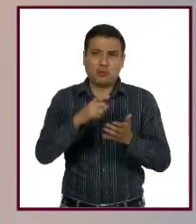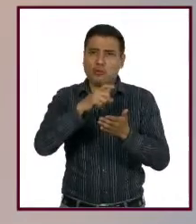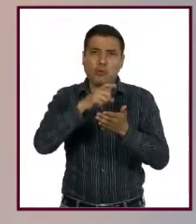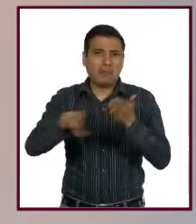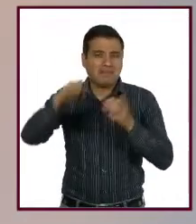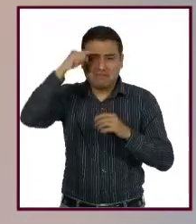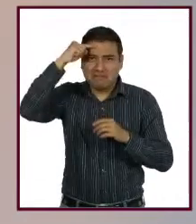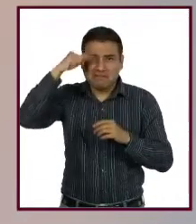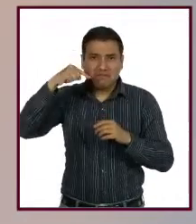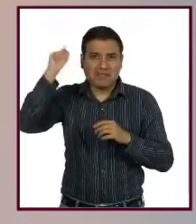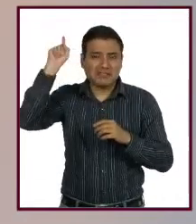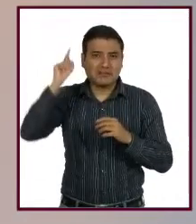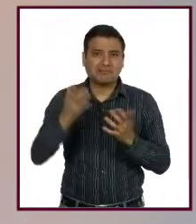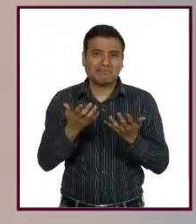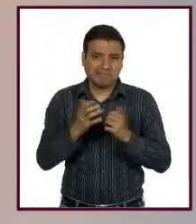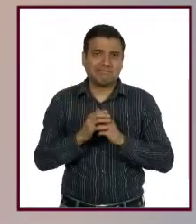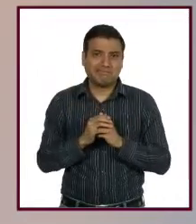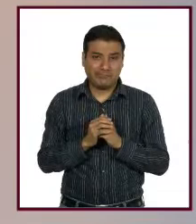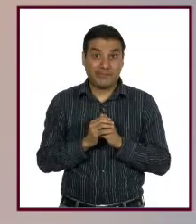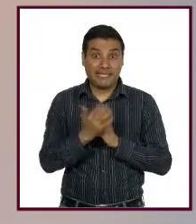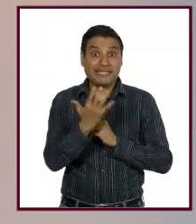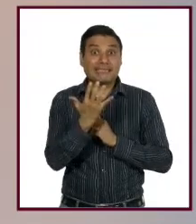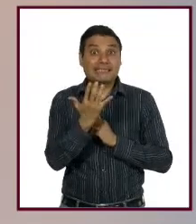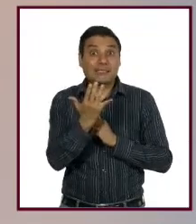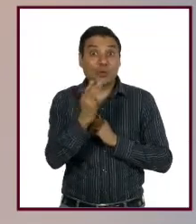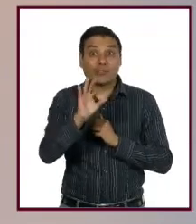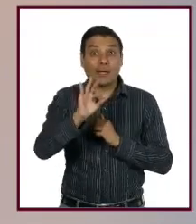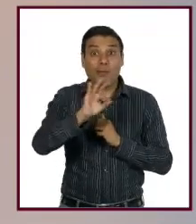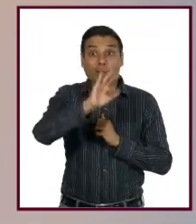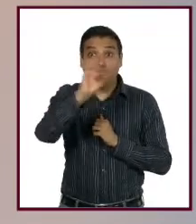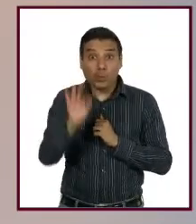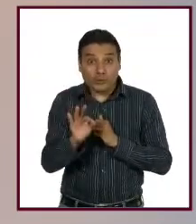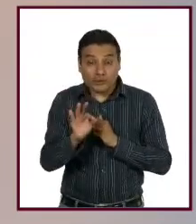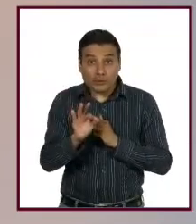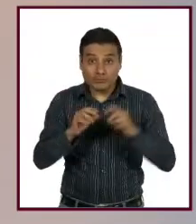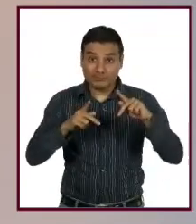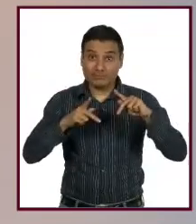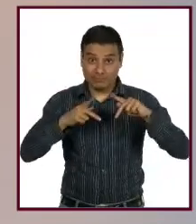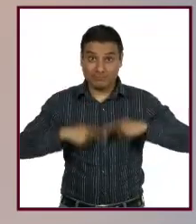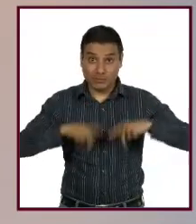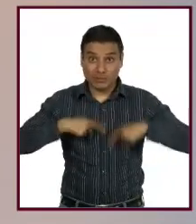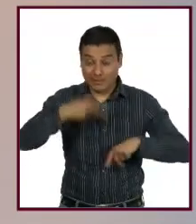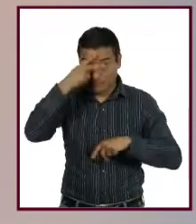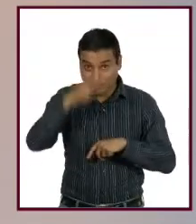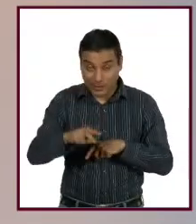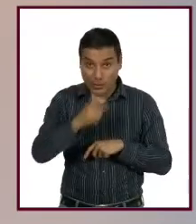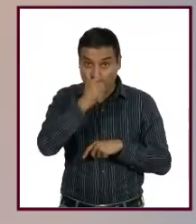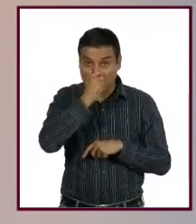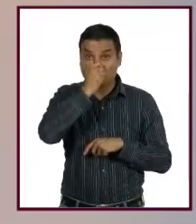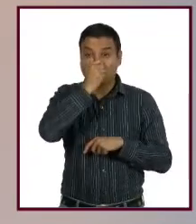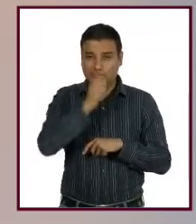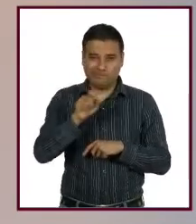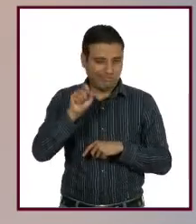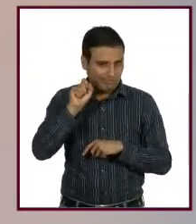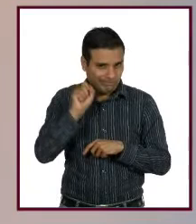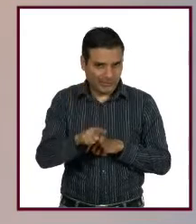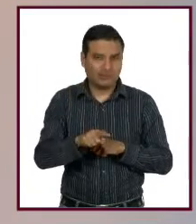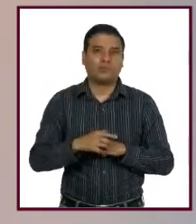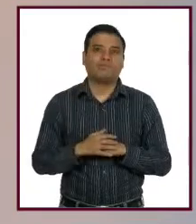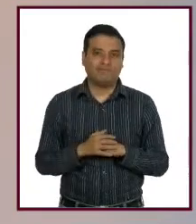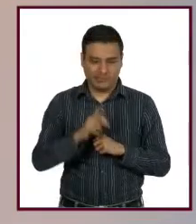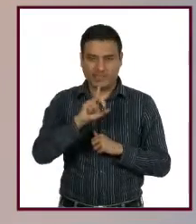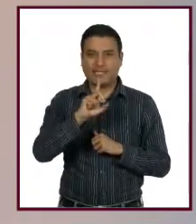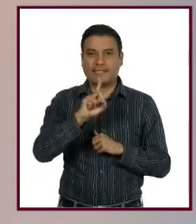naturaleza. Y como vimos, casi el 50% de todos los consumos de inhalables en México corresponden a los